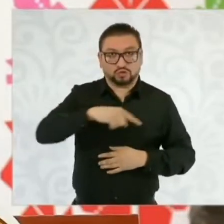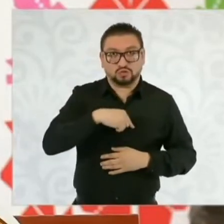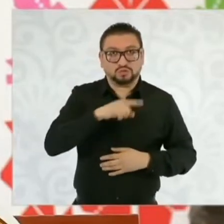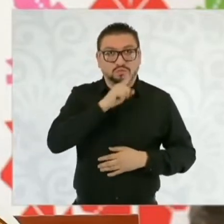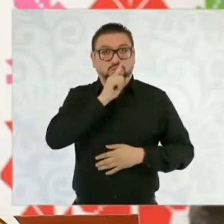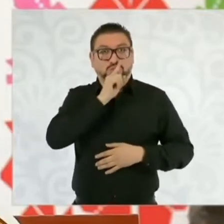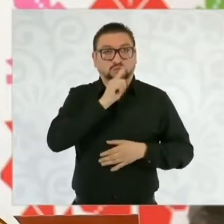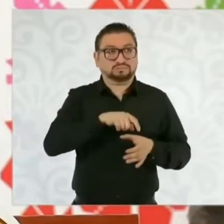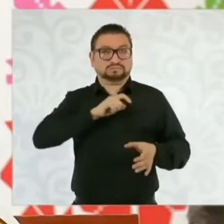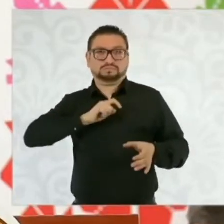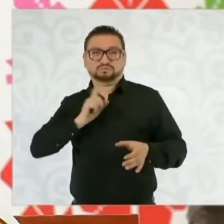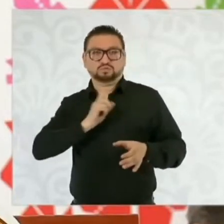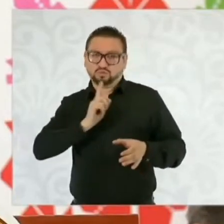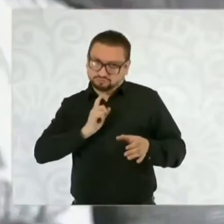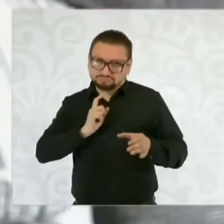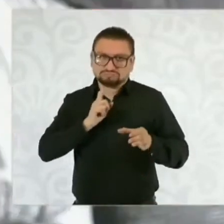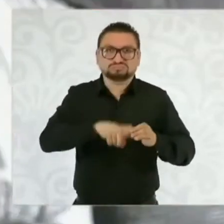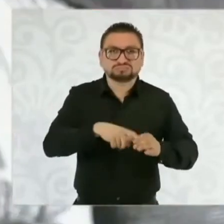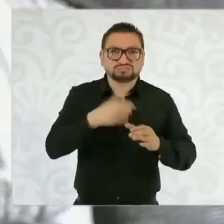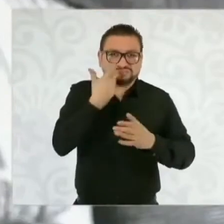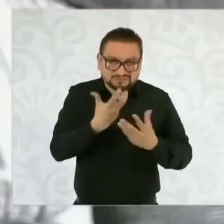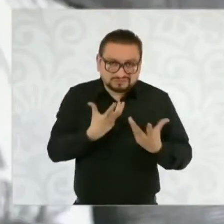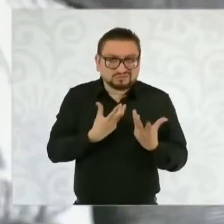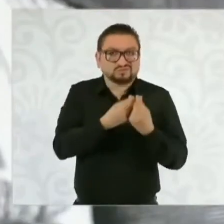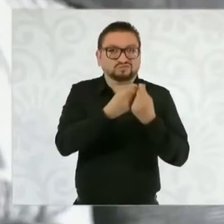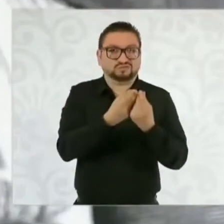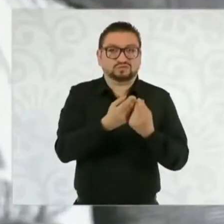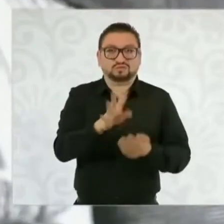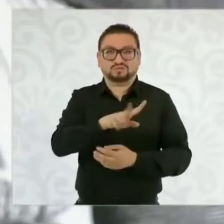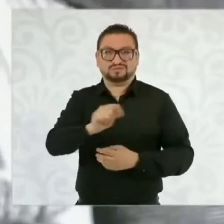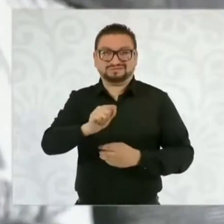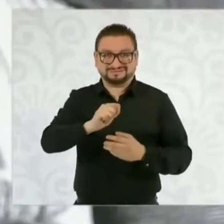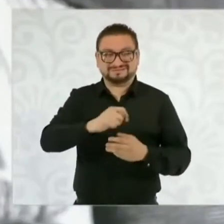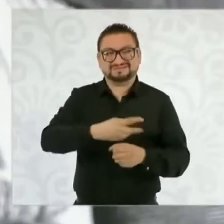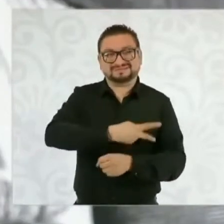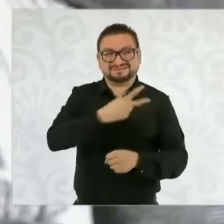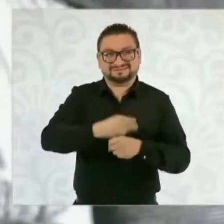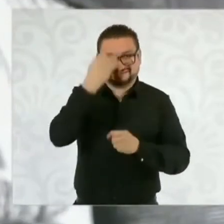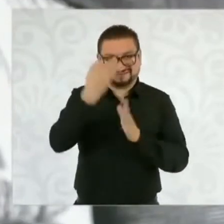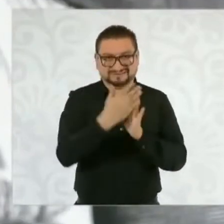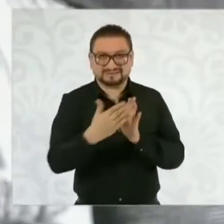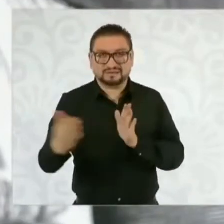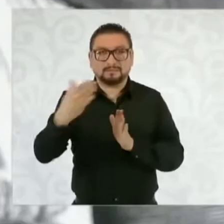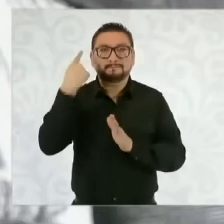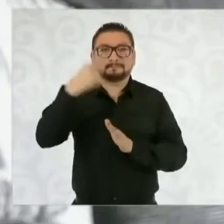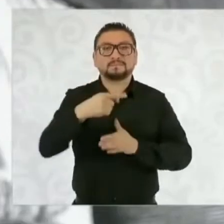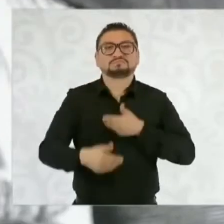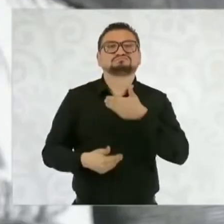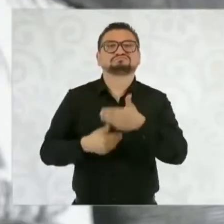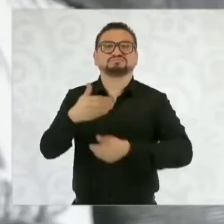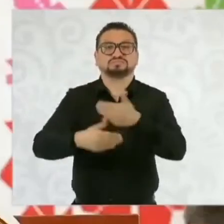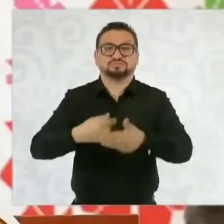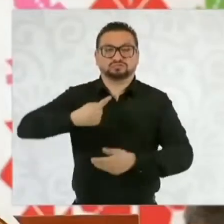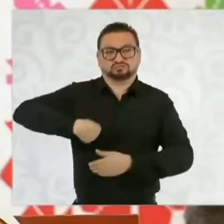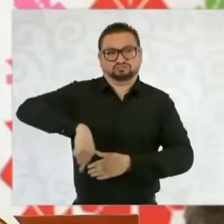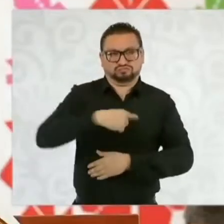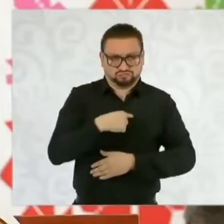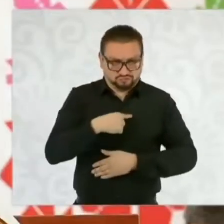historia. Queremos sumarnos al segundo piso de la transformación para con nuestra